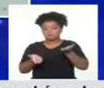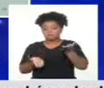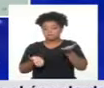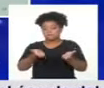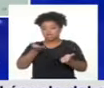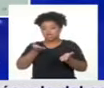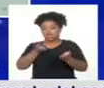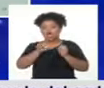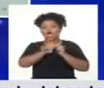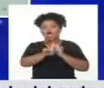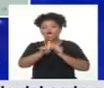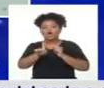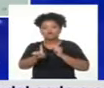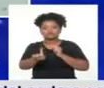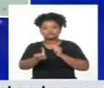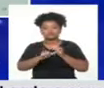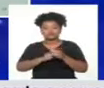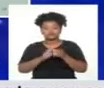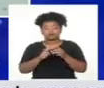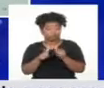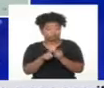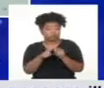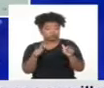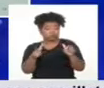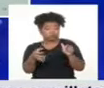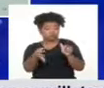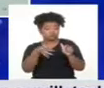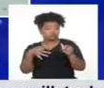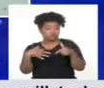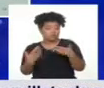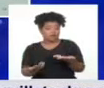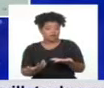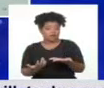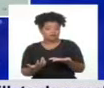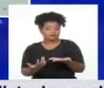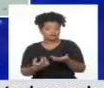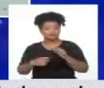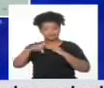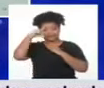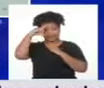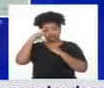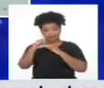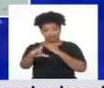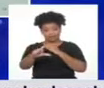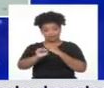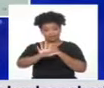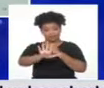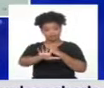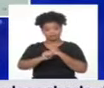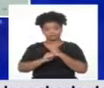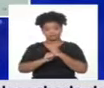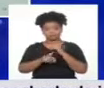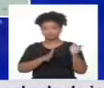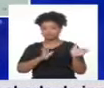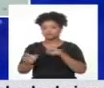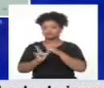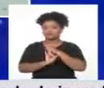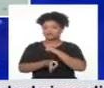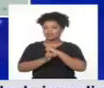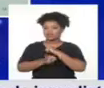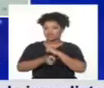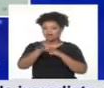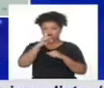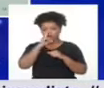total. El mayor número en el municipio de Santa Clara, 5. Manicaragua y Camajuaní con 2 cada